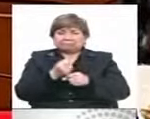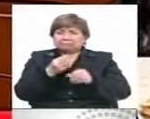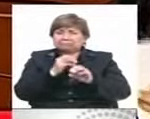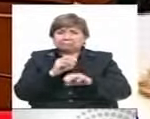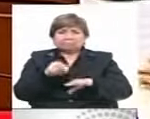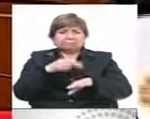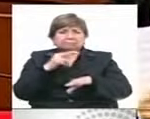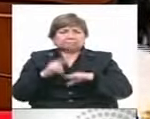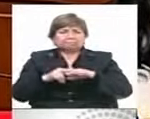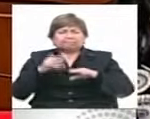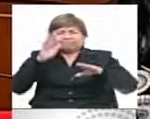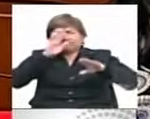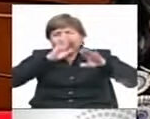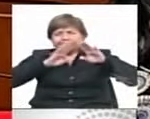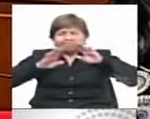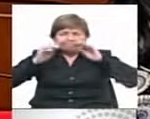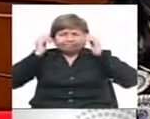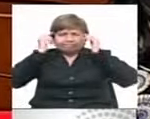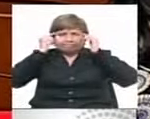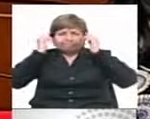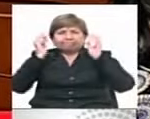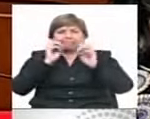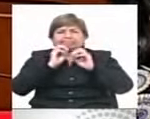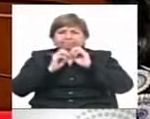formalizar. Esa es una preocupación que hay que resolver.